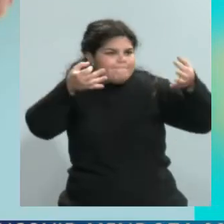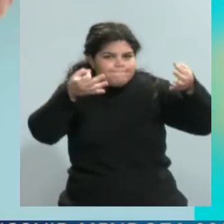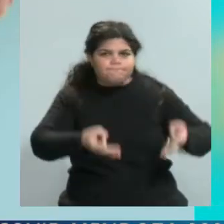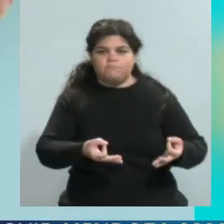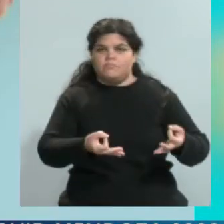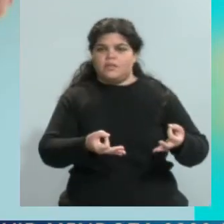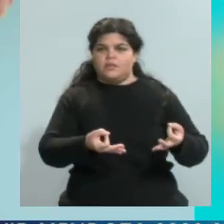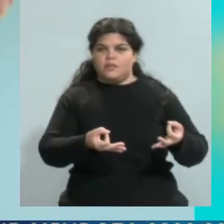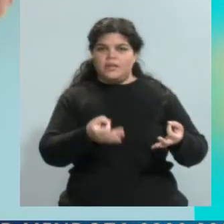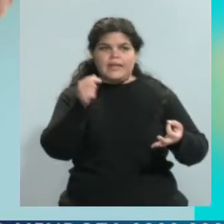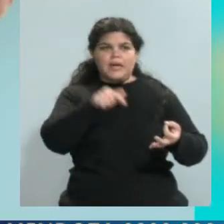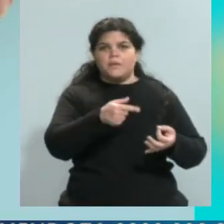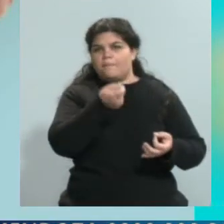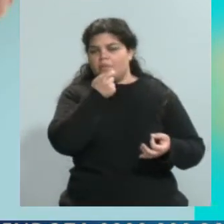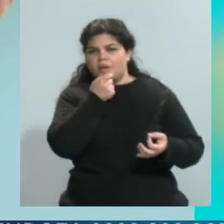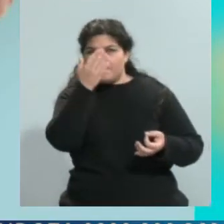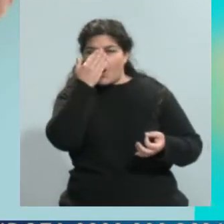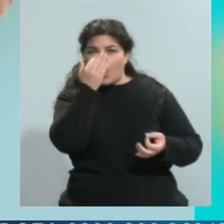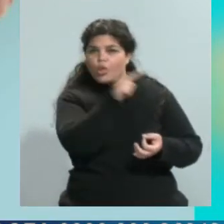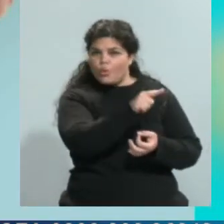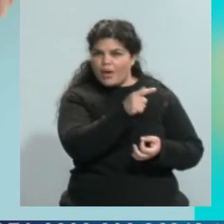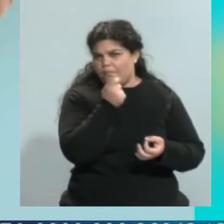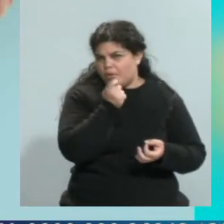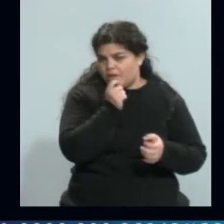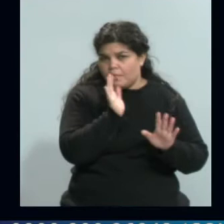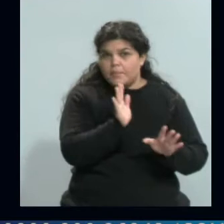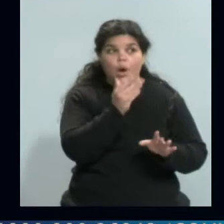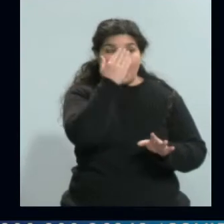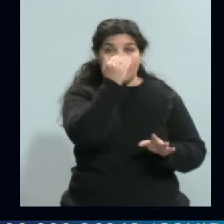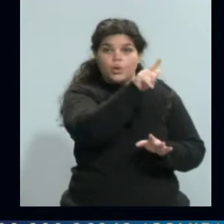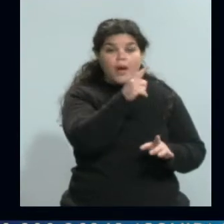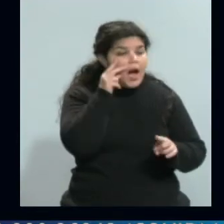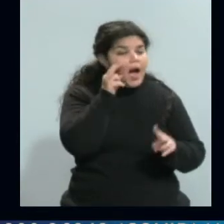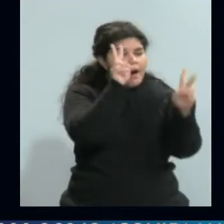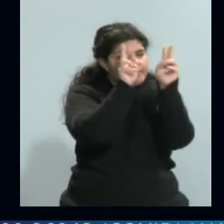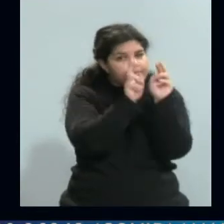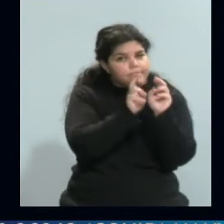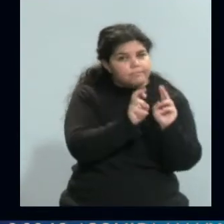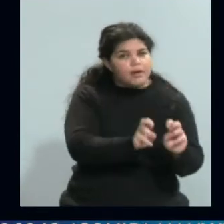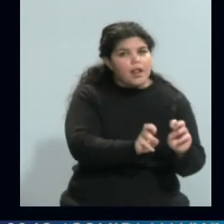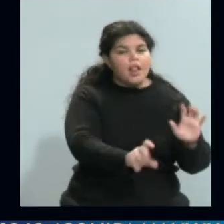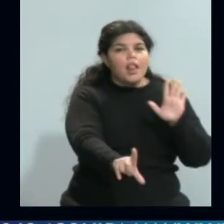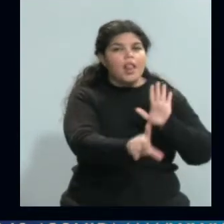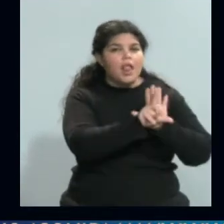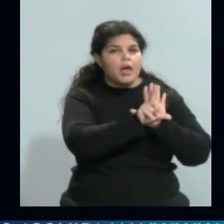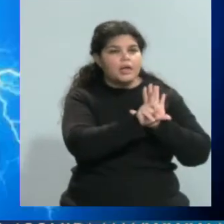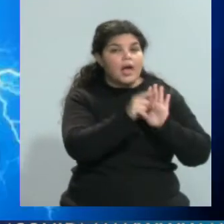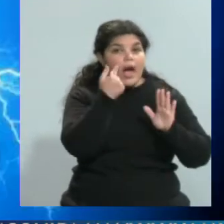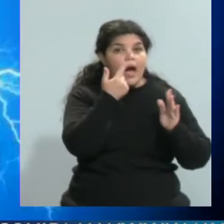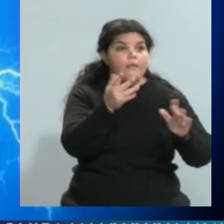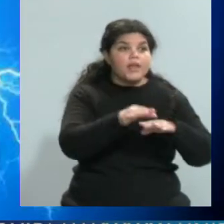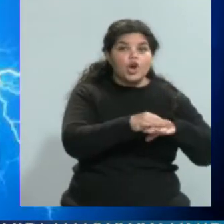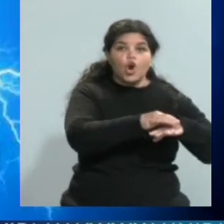Está en Córdoba, por ejemplo, está evaluando una ley para naturalizar el proceso de